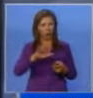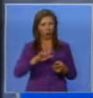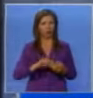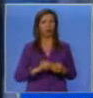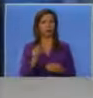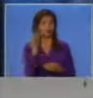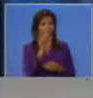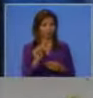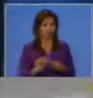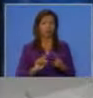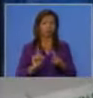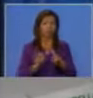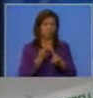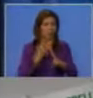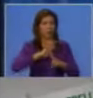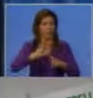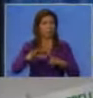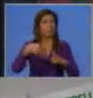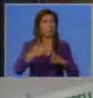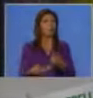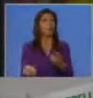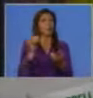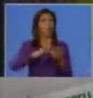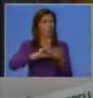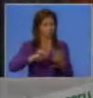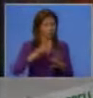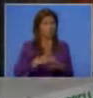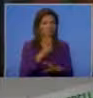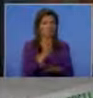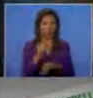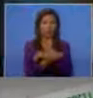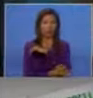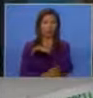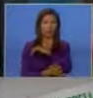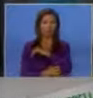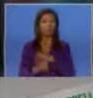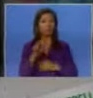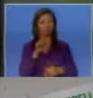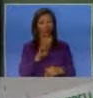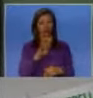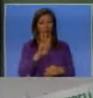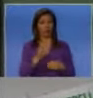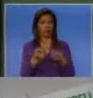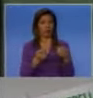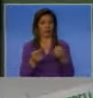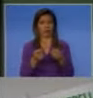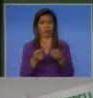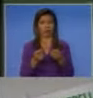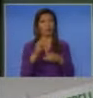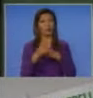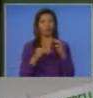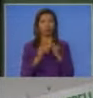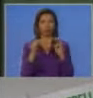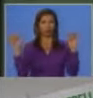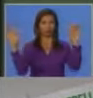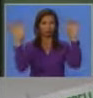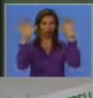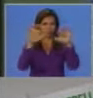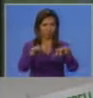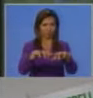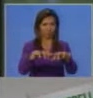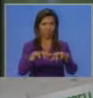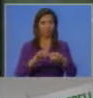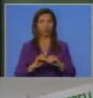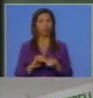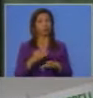en celebrar una Copa Mundial en 2 ocasiones distintas. 24 selecciones nacionales participaron en el evento, en el cual hubo